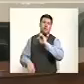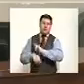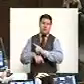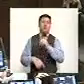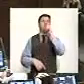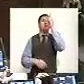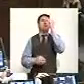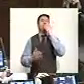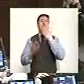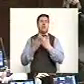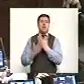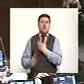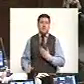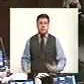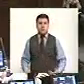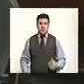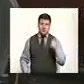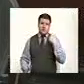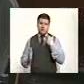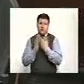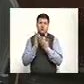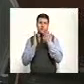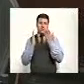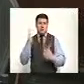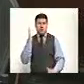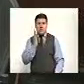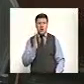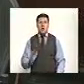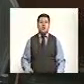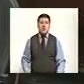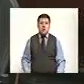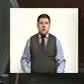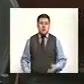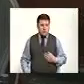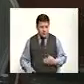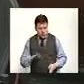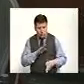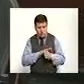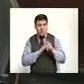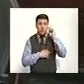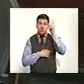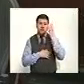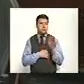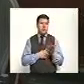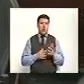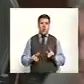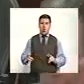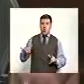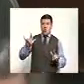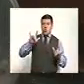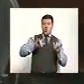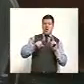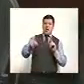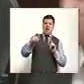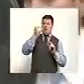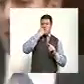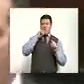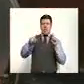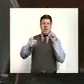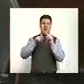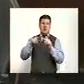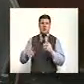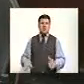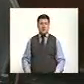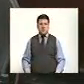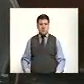Señor presidente, permítame dejar la siguiente constancia. Continúa el gobierno nacional con su estrategia de descalificar todas